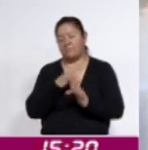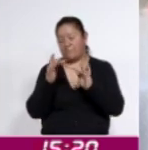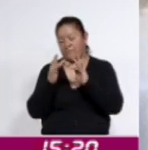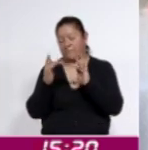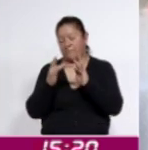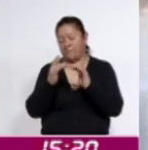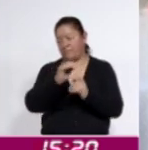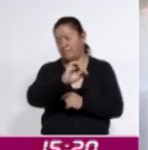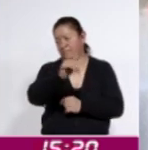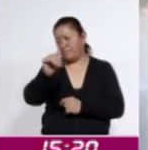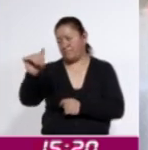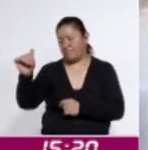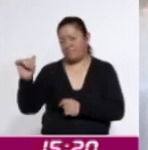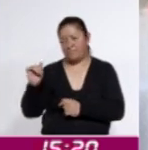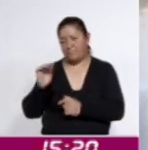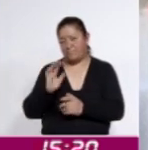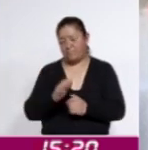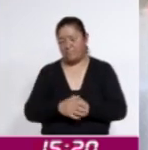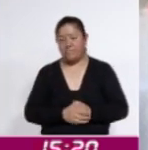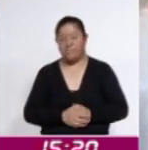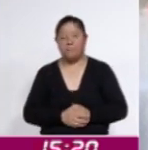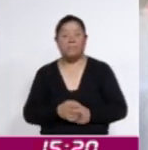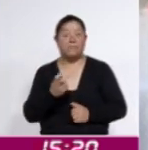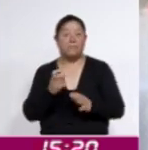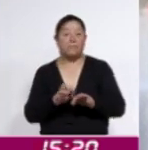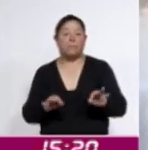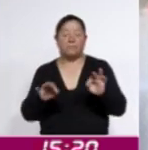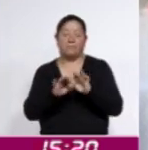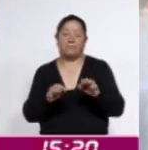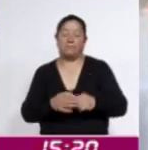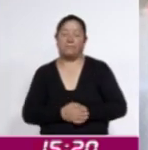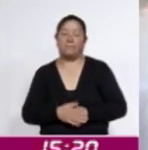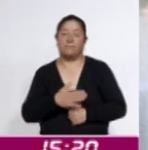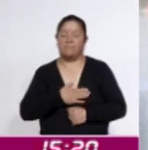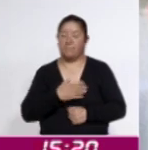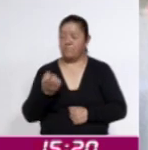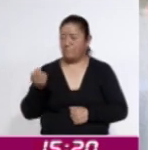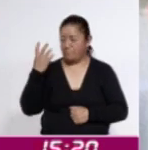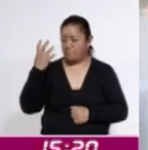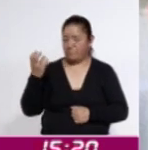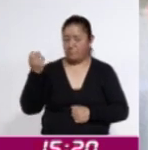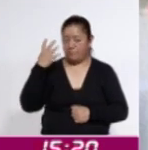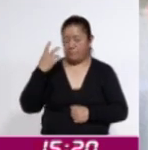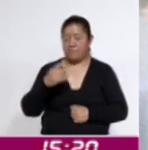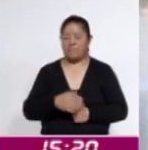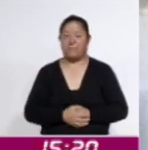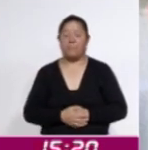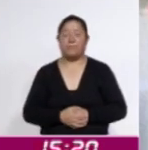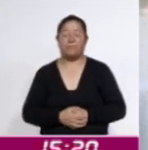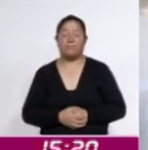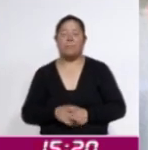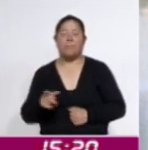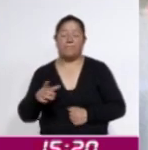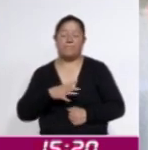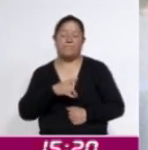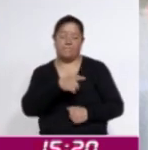espacios y con otras latitudes, y esto fue muy importante porque nuestro coloquio, después de ser un coloquio institucional, local, pasó